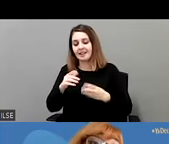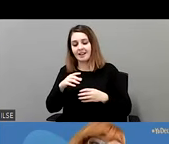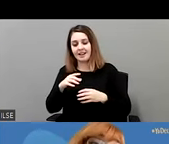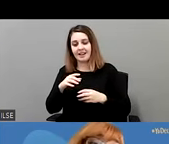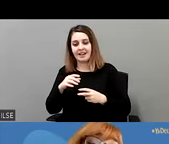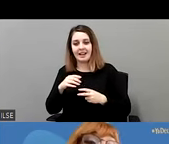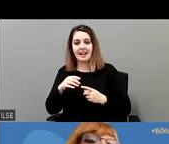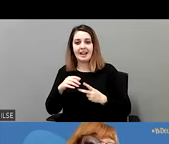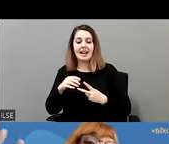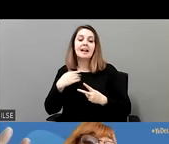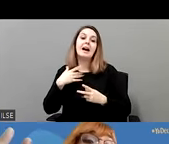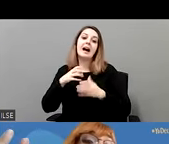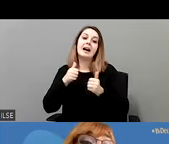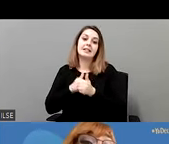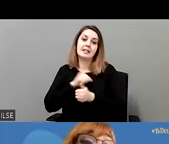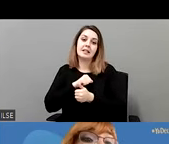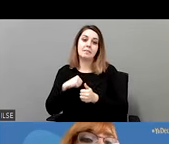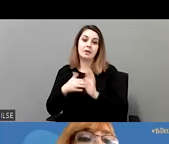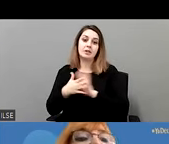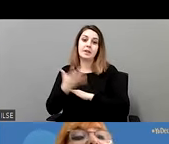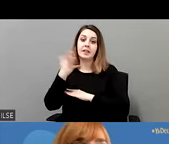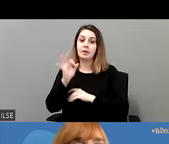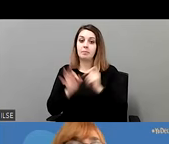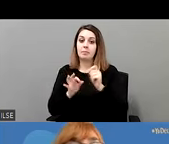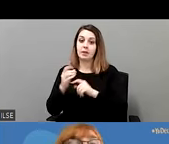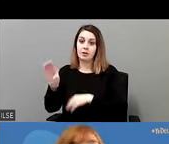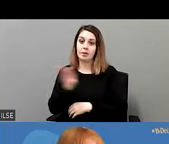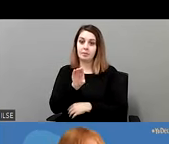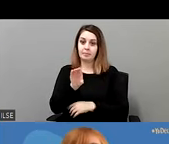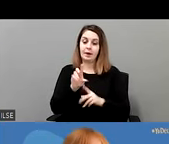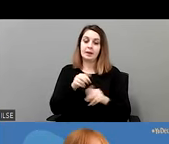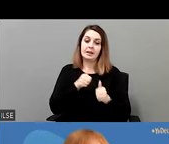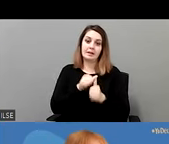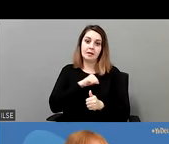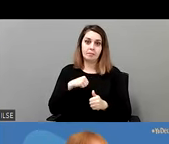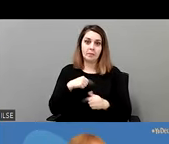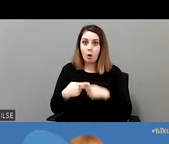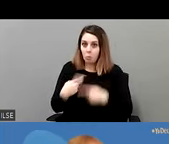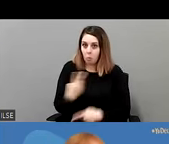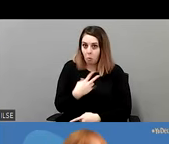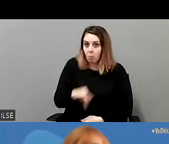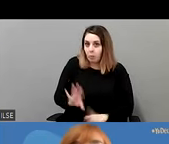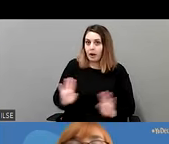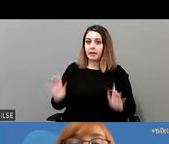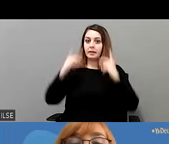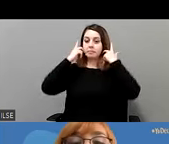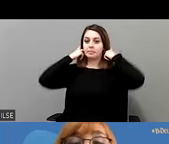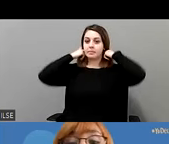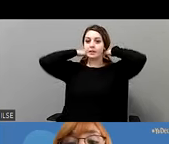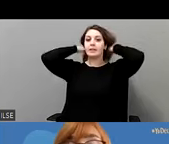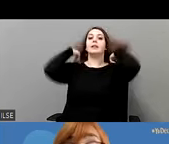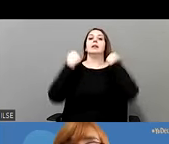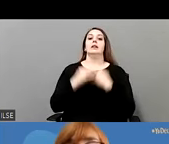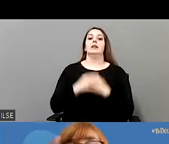pues el 50% de esos 2.000 y pico euros, pues te darían 1.000 y pico de asistencia personal, pero es compatible, y es compatible de verdad.